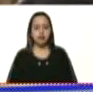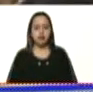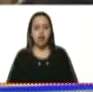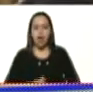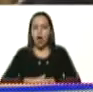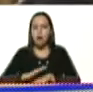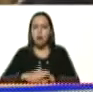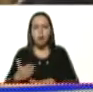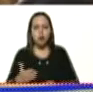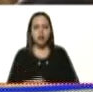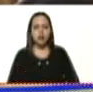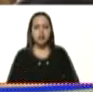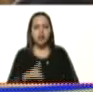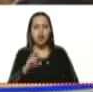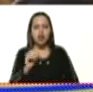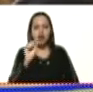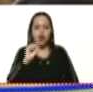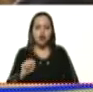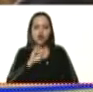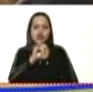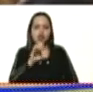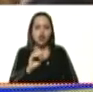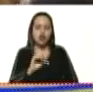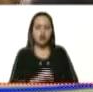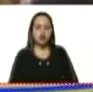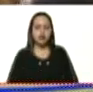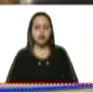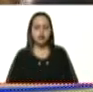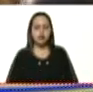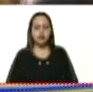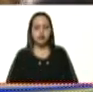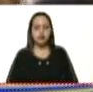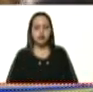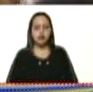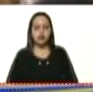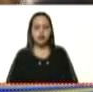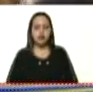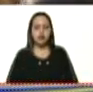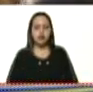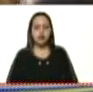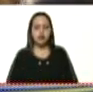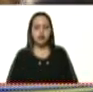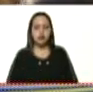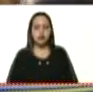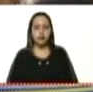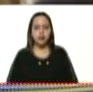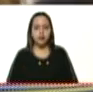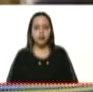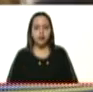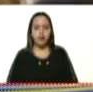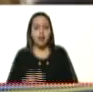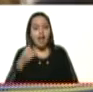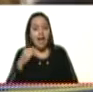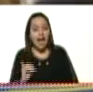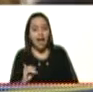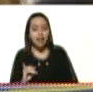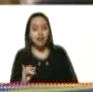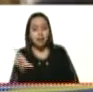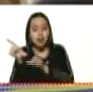porque Juan Germán Roscio Nieves, sin lugar a dudas, fue parte de una